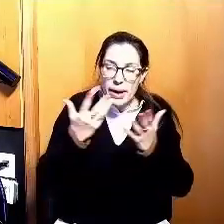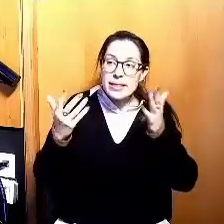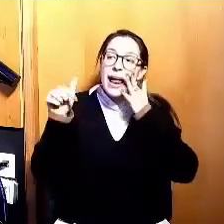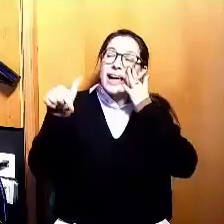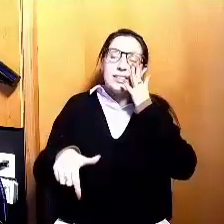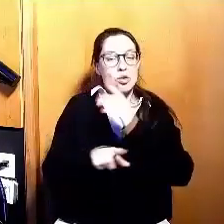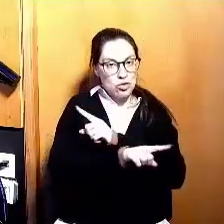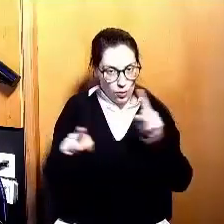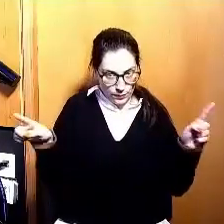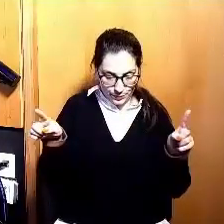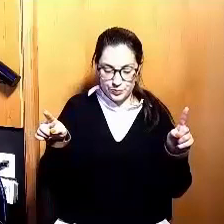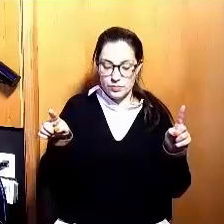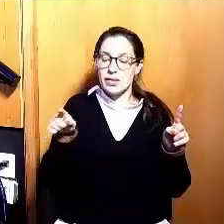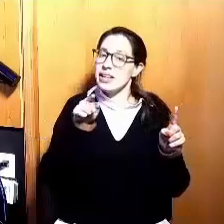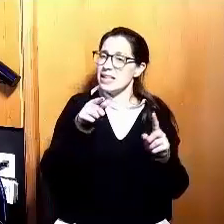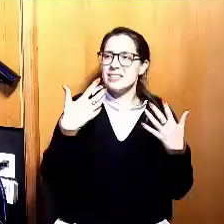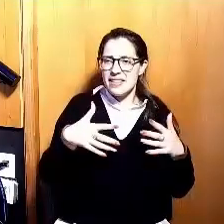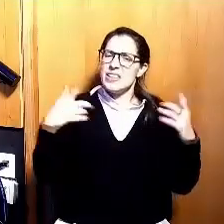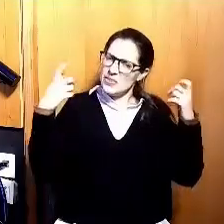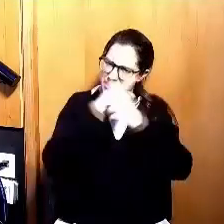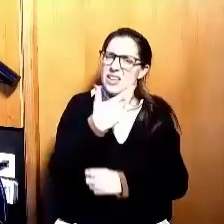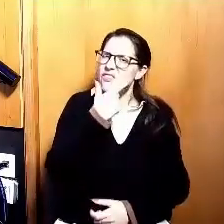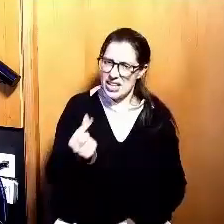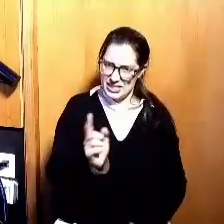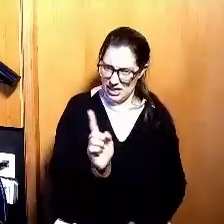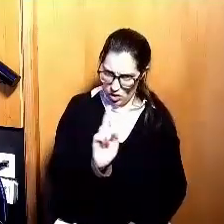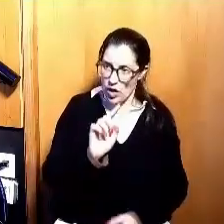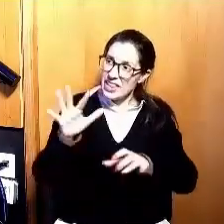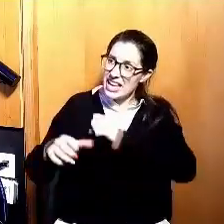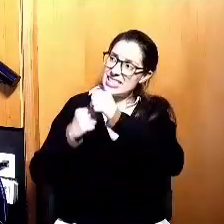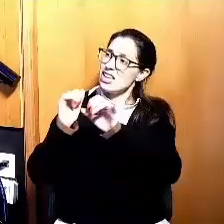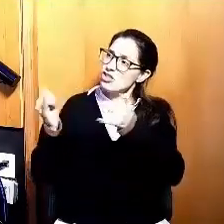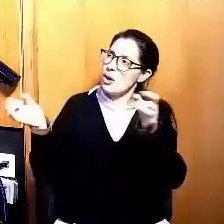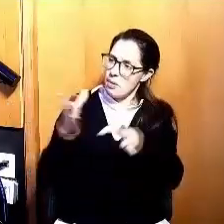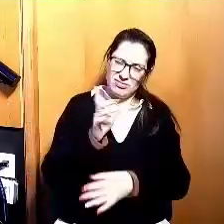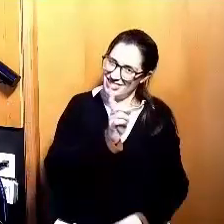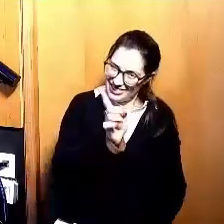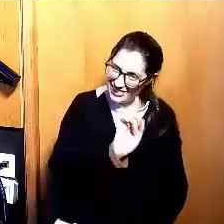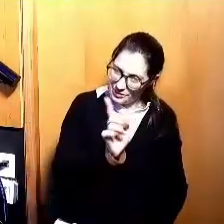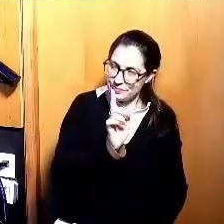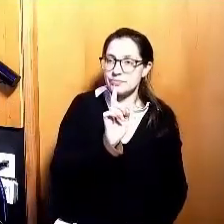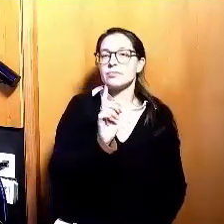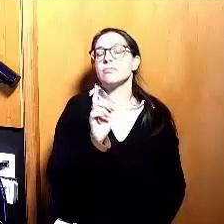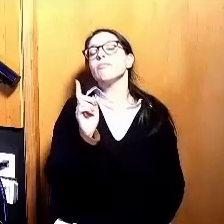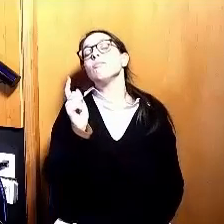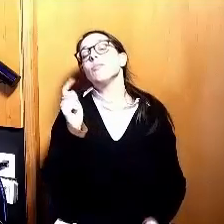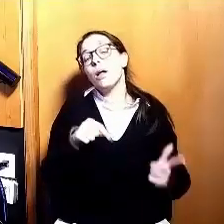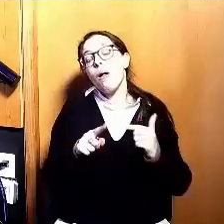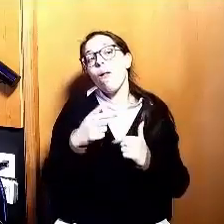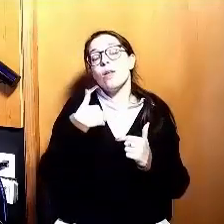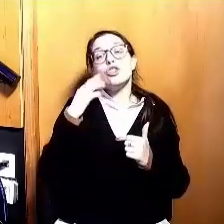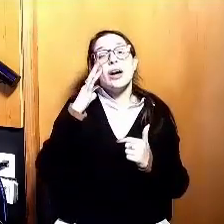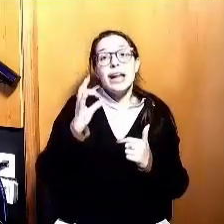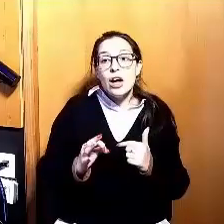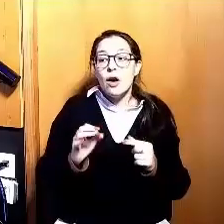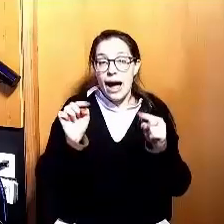dado y es algo complejo, tampoco es que se podía lograr en 10 años. Desde sociedad civil, creo que ahí